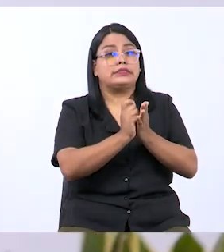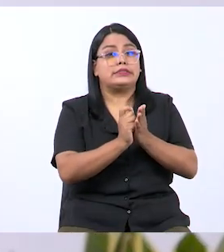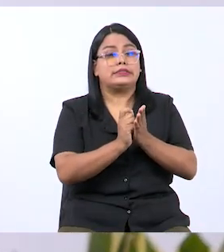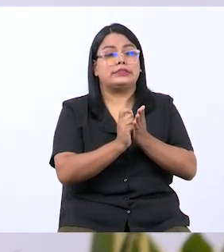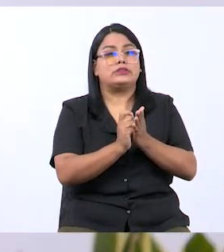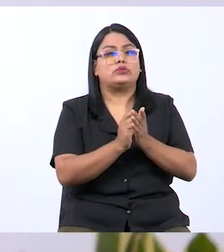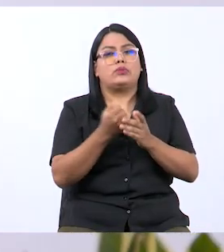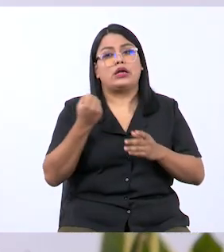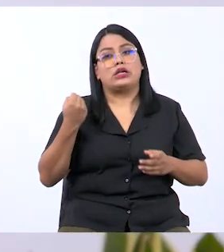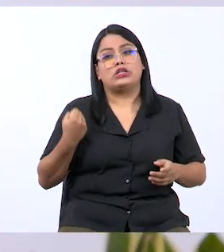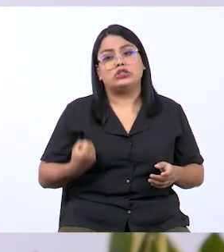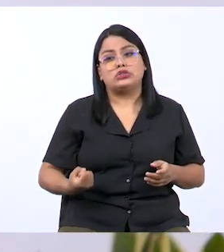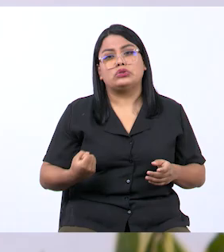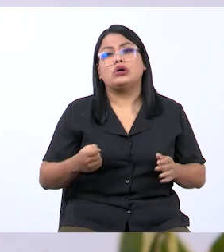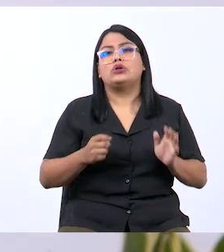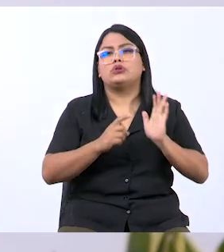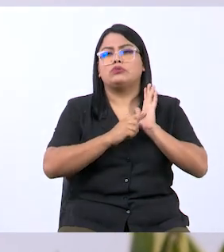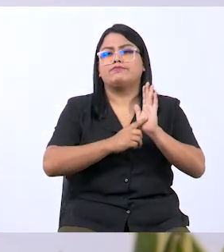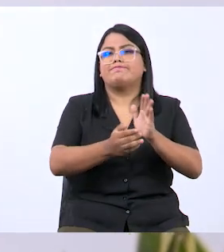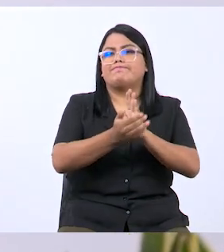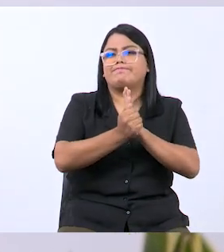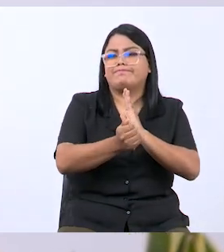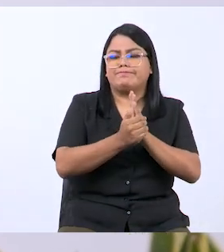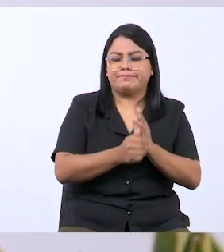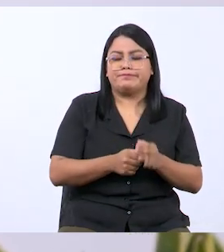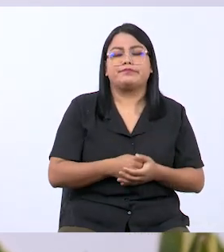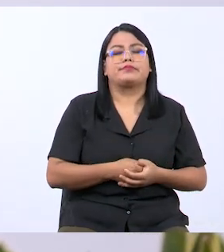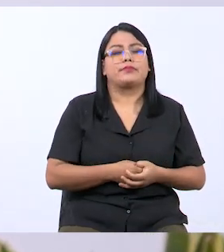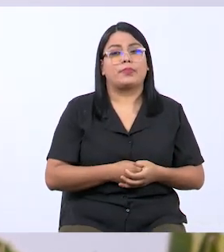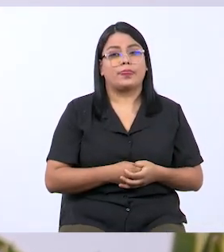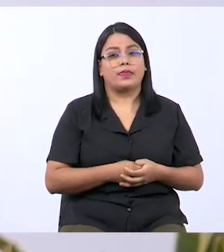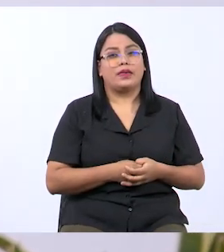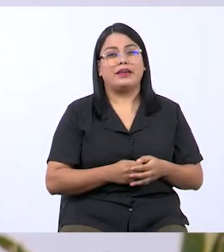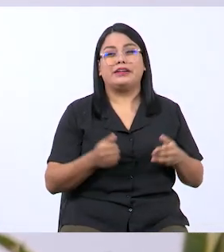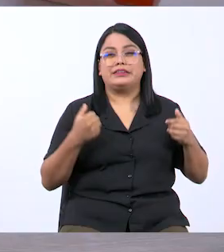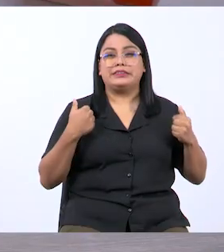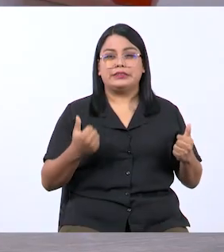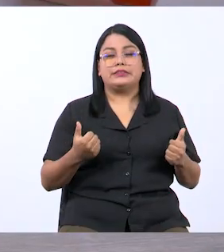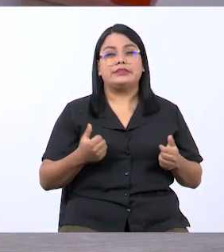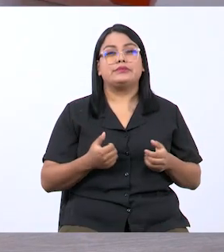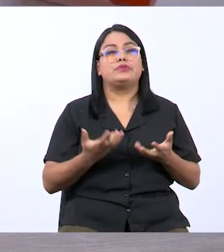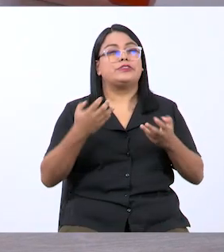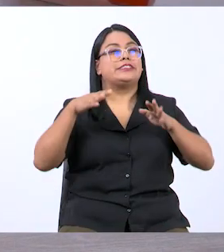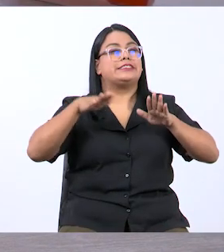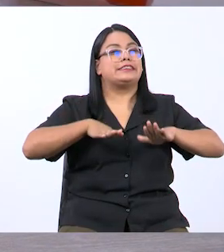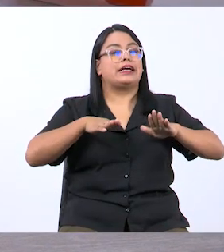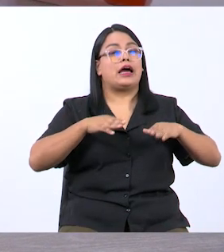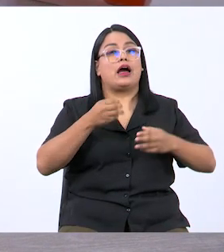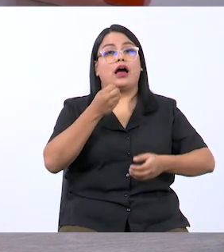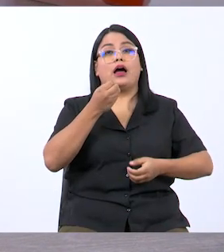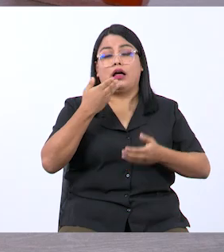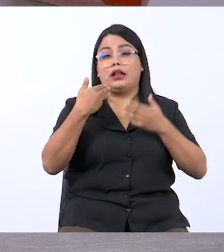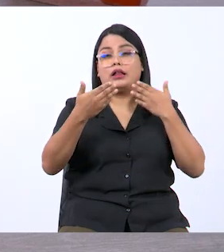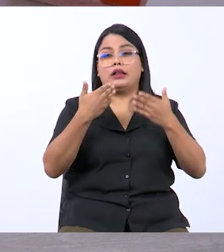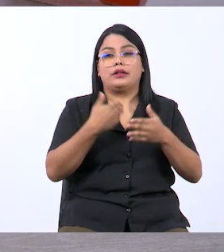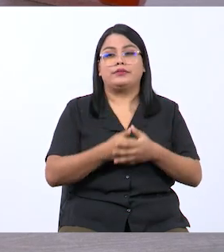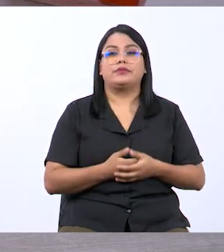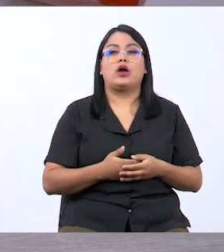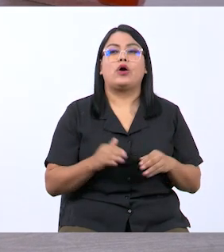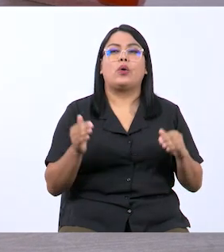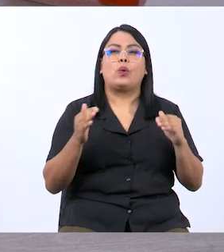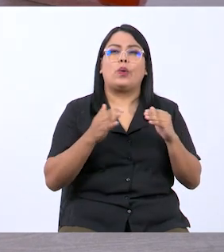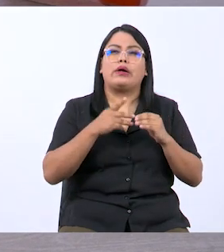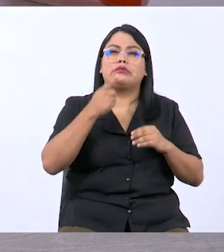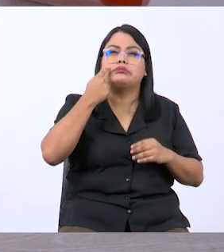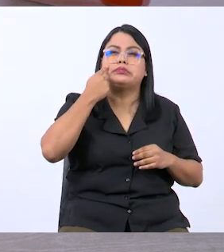crítico, para que el estudiante muestre esas capacidades con esta secuencia didáctica. Muy bien, Francisco, muchas gracias por tu explicación.